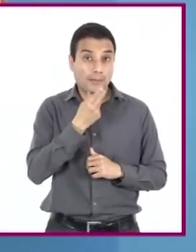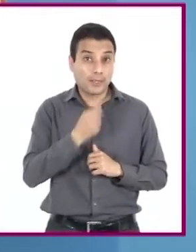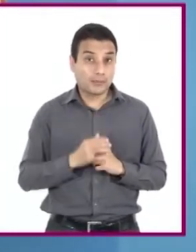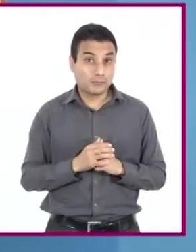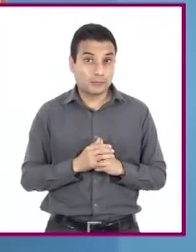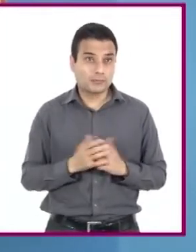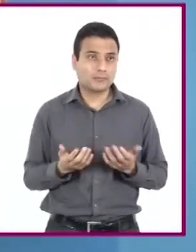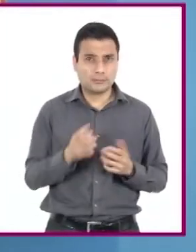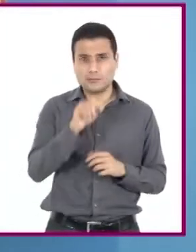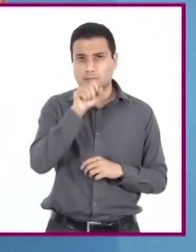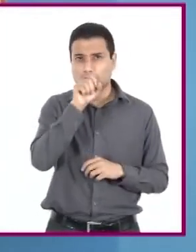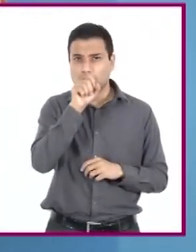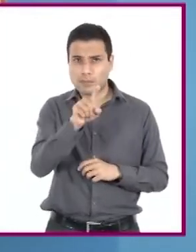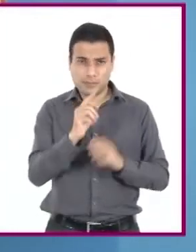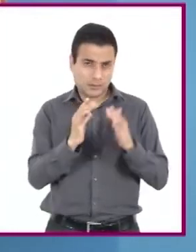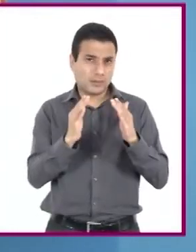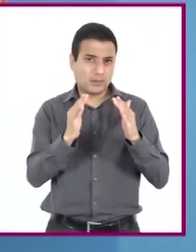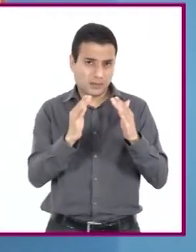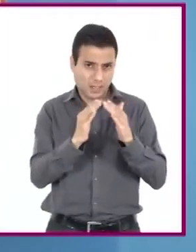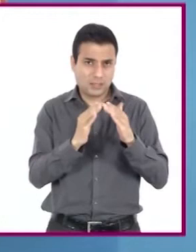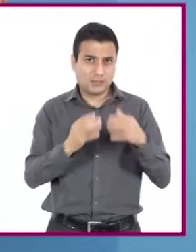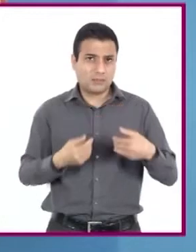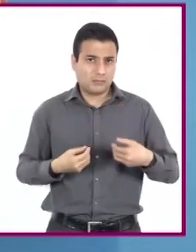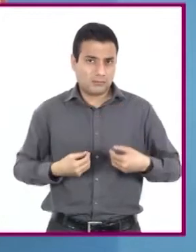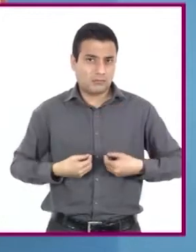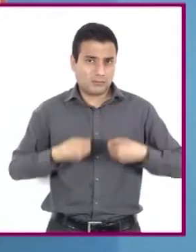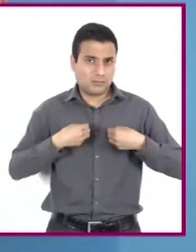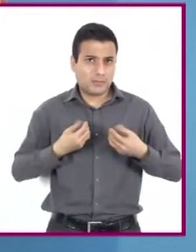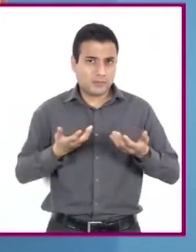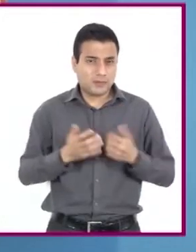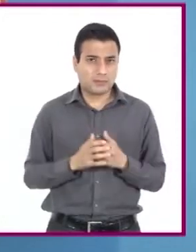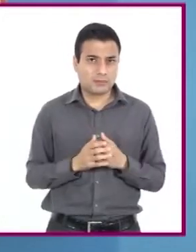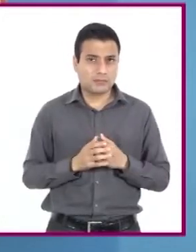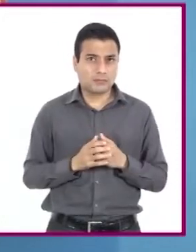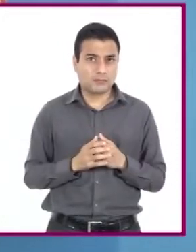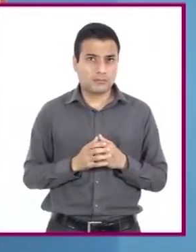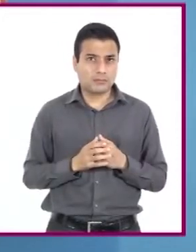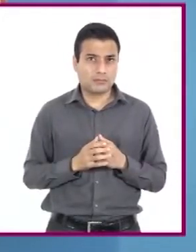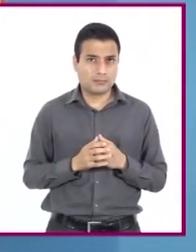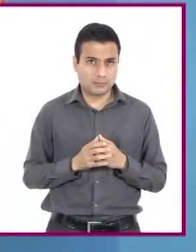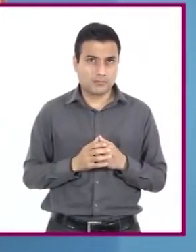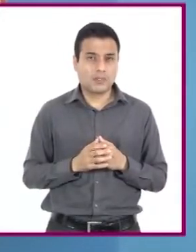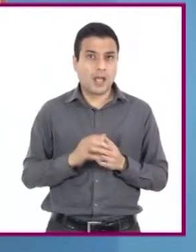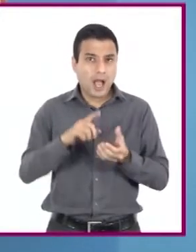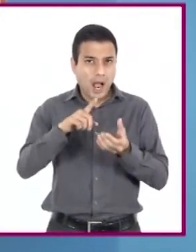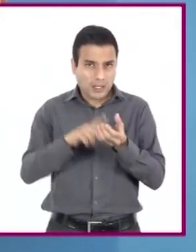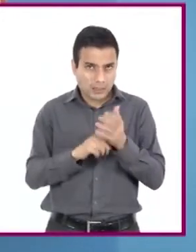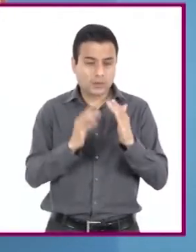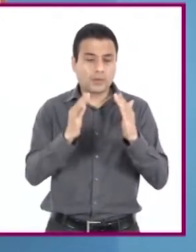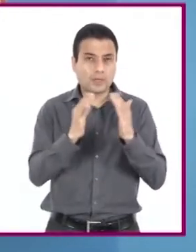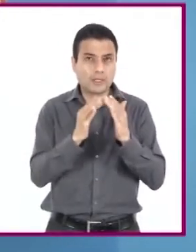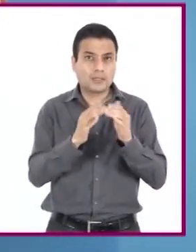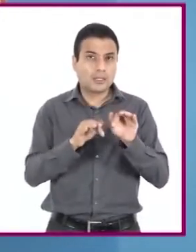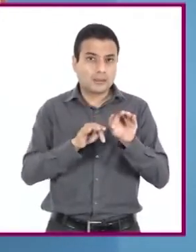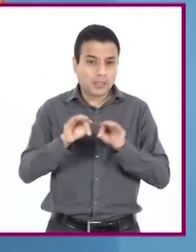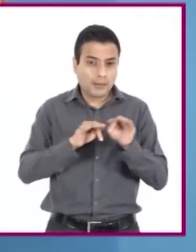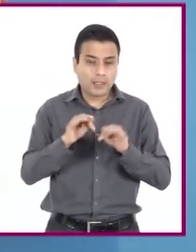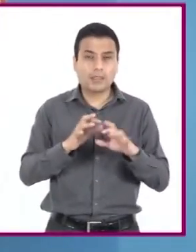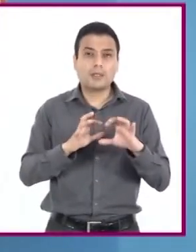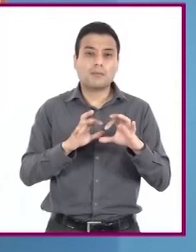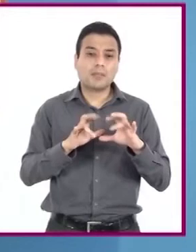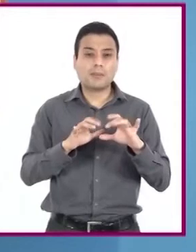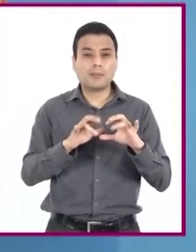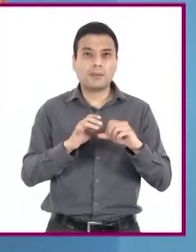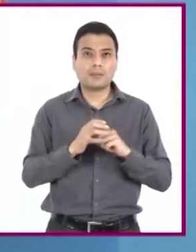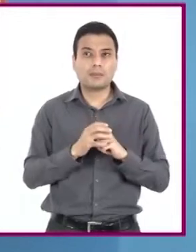los espacios de la casa y muchas veces trabajar en su interior, pertenecen simbólicamente